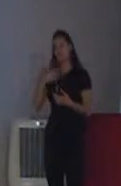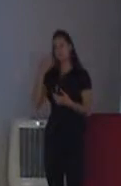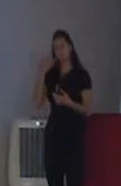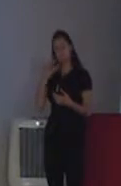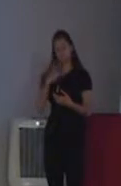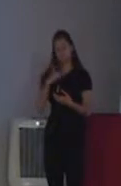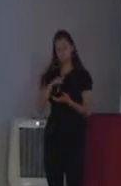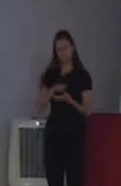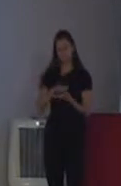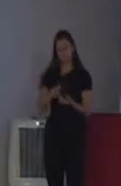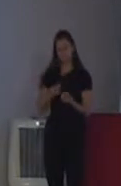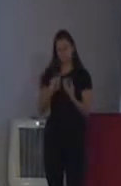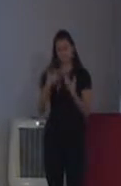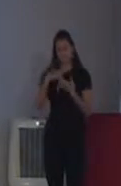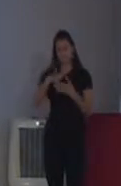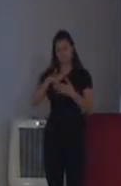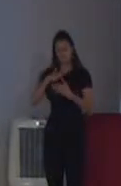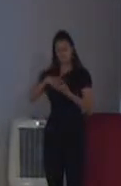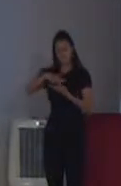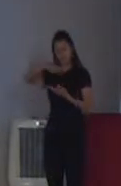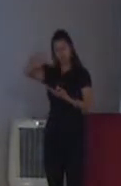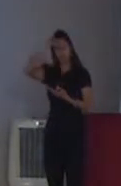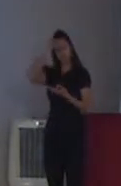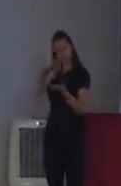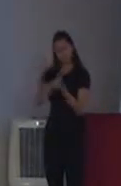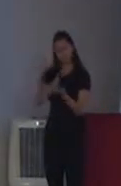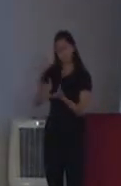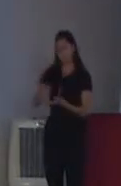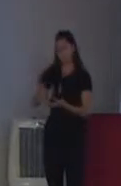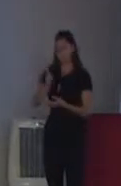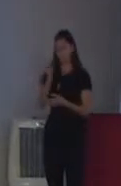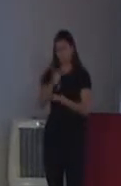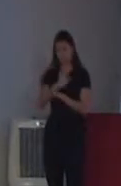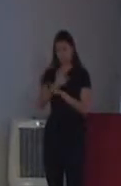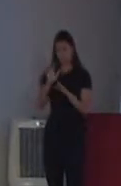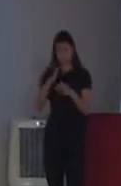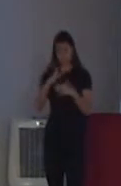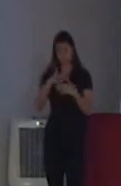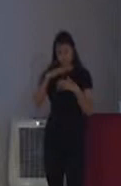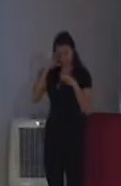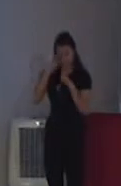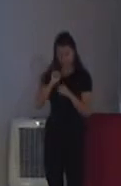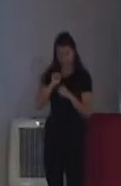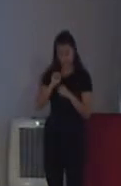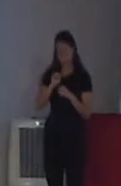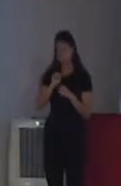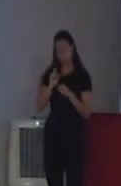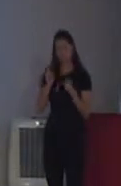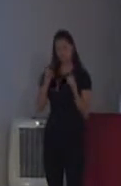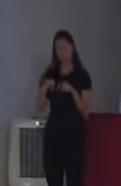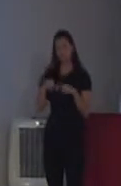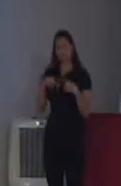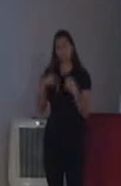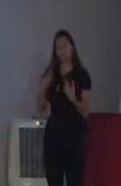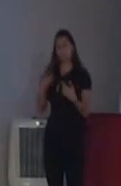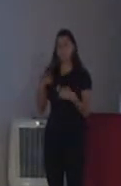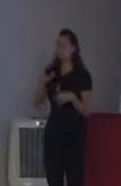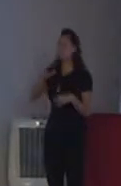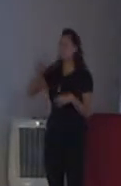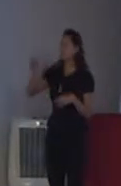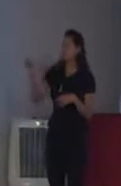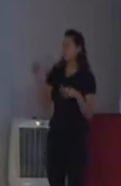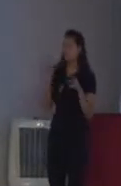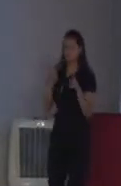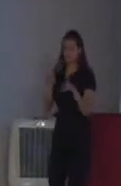aprendizaje permanente, no solamente de mis capacidades, sino también, digamos, de la manera como las otras personas